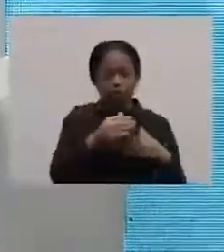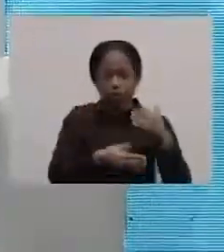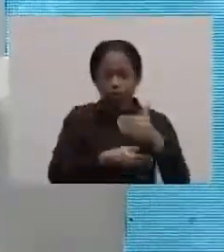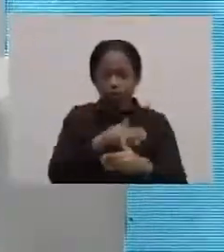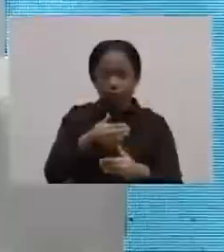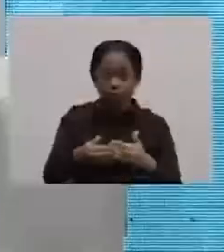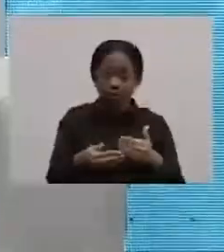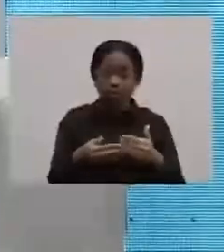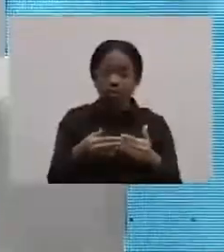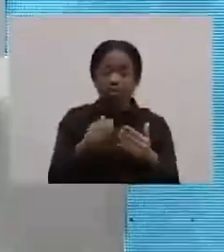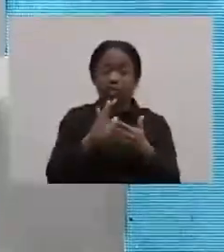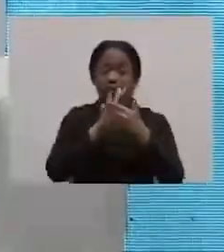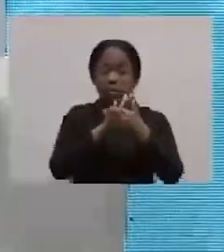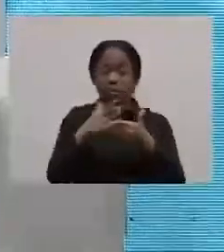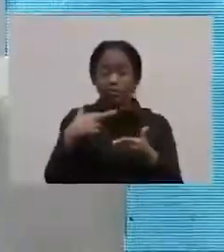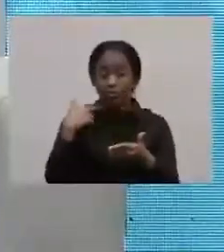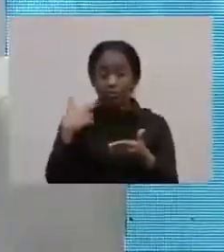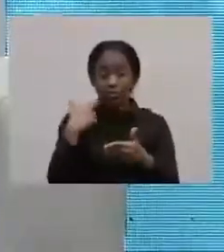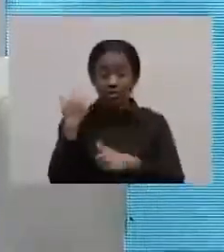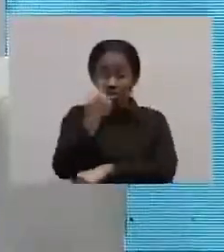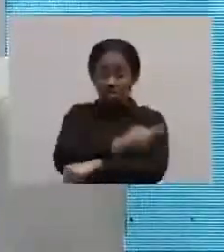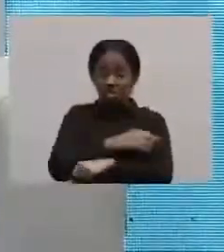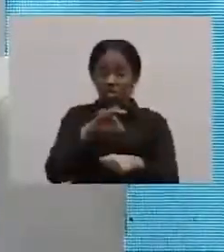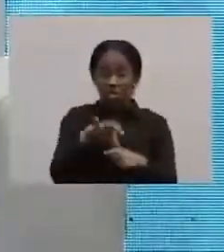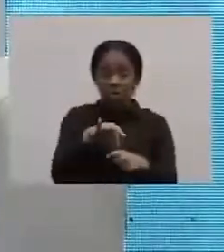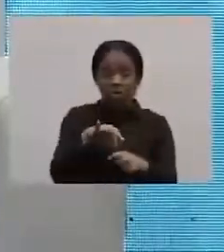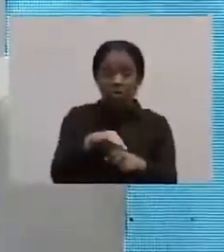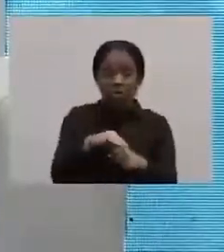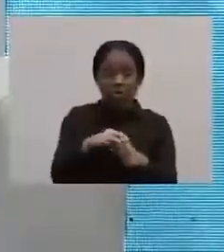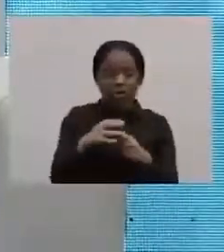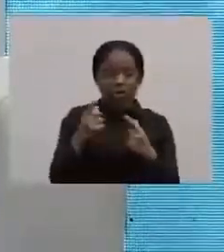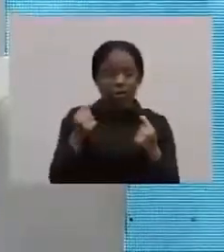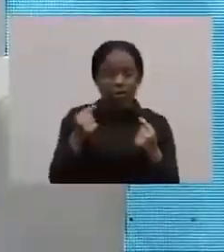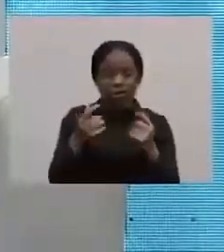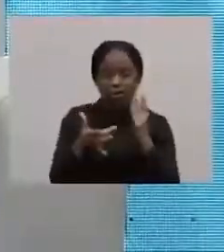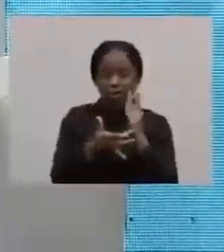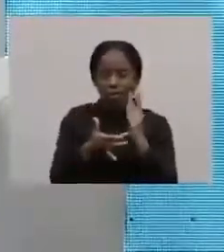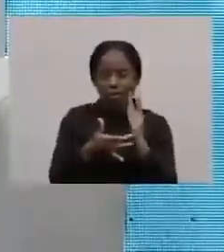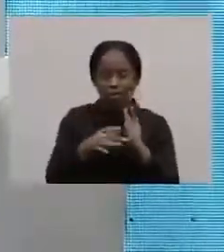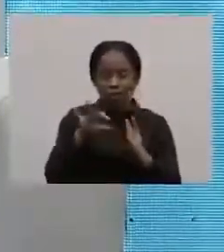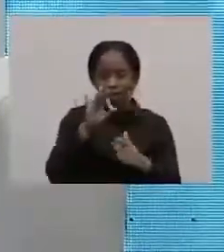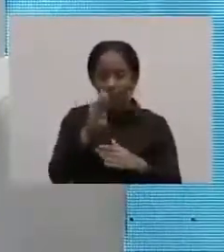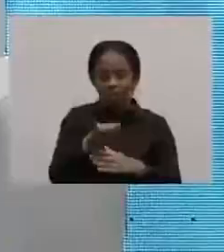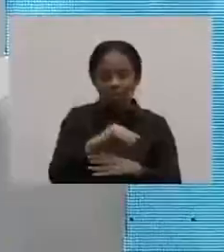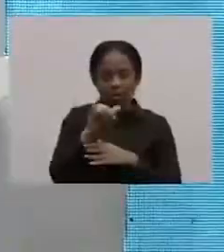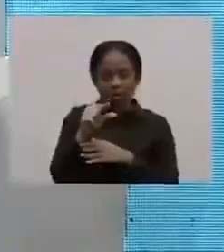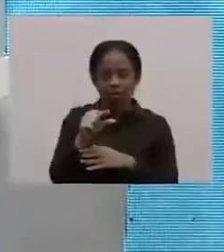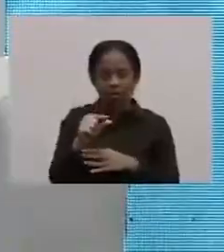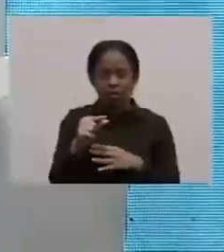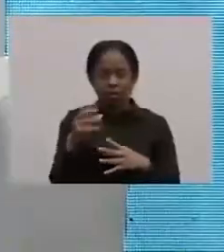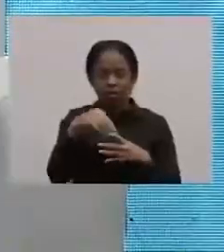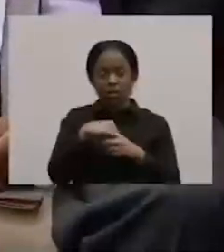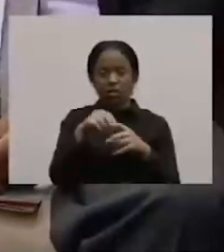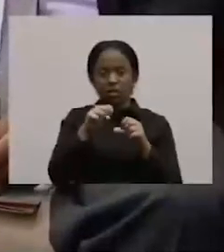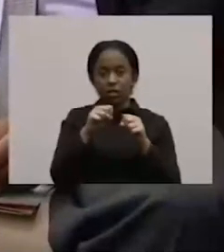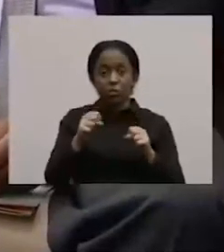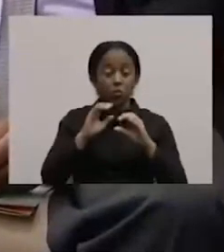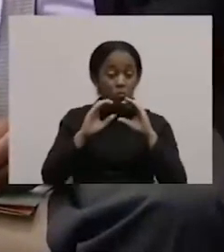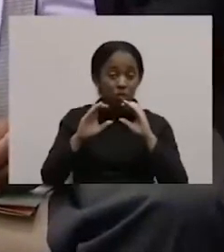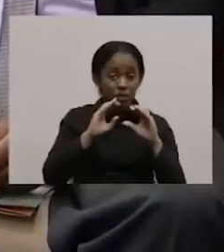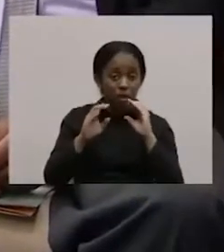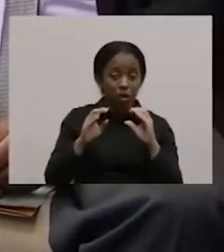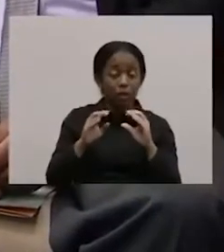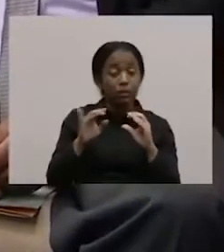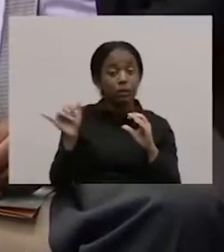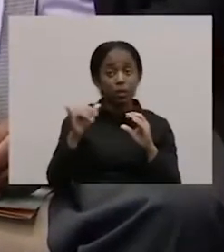riesgo el día electoral, que de repente comiencen todas las redes, te monten un sistema de comunicación incluso fuera de